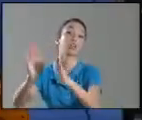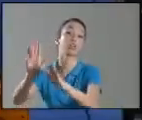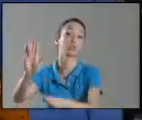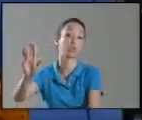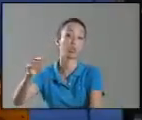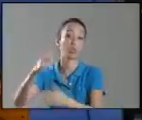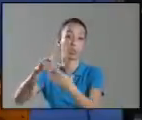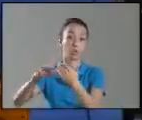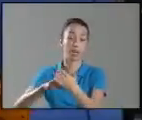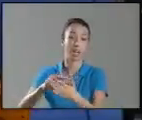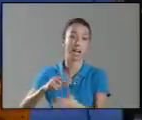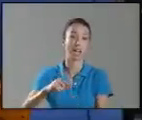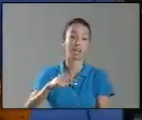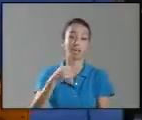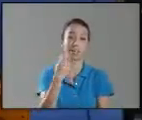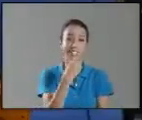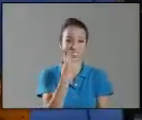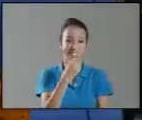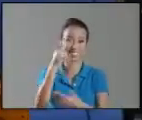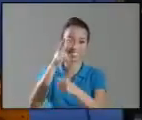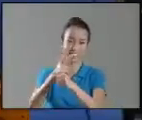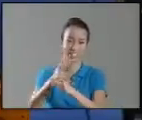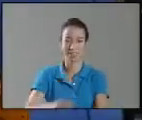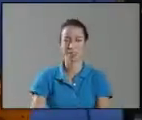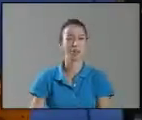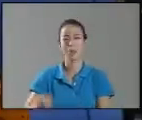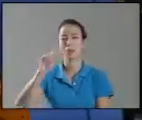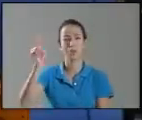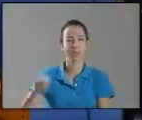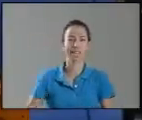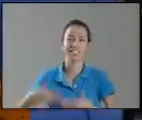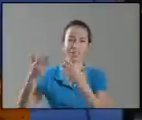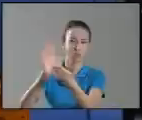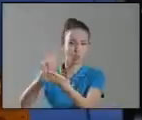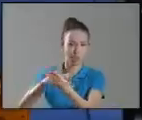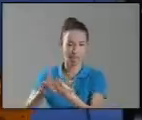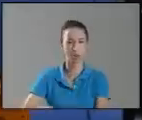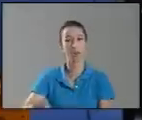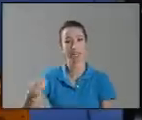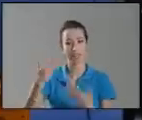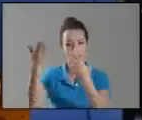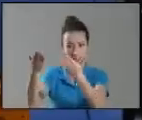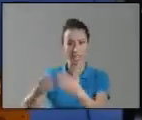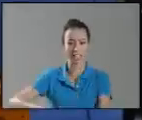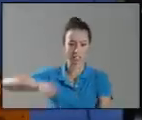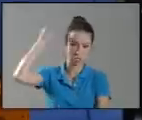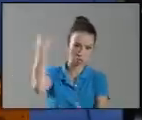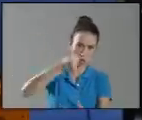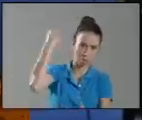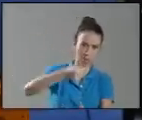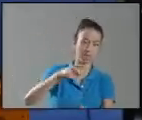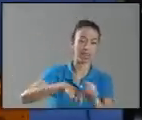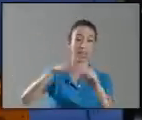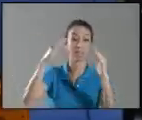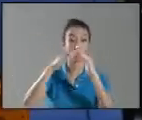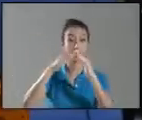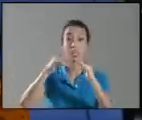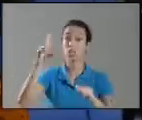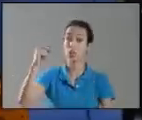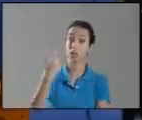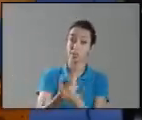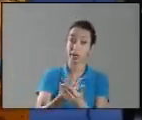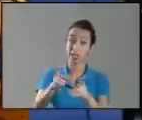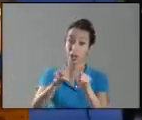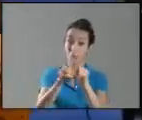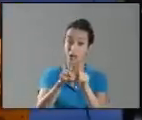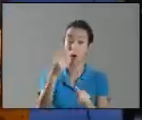Aunque no lo crean ni lo sientan. Es que hay que darle su lugar. Nunca le dan su lugar. Lo que le dan son unas grandes malmatadas en su casa.